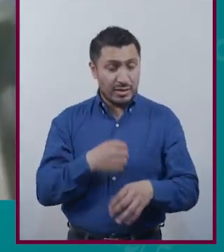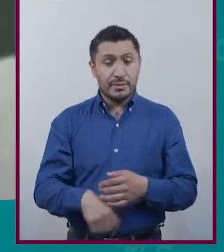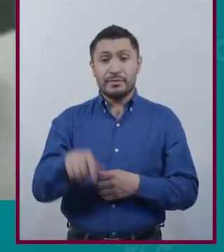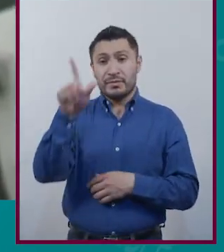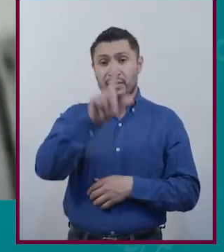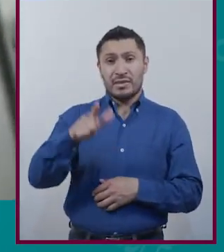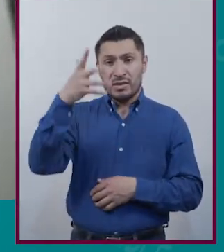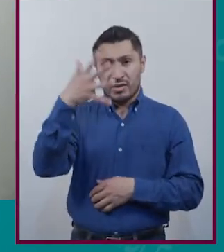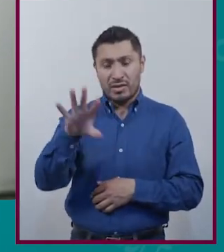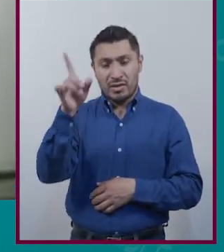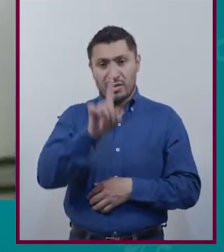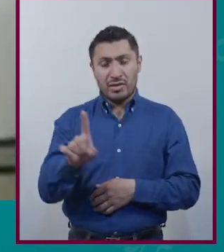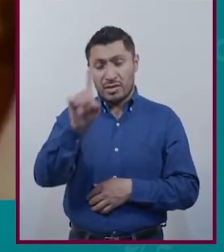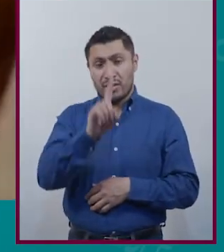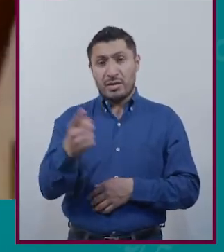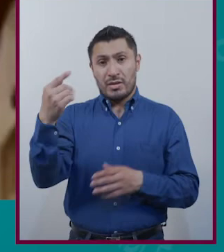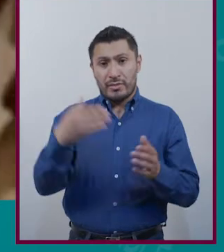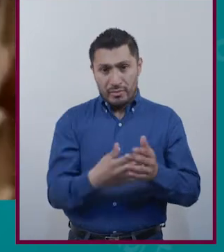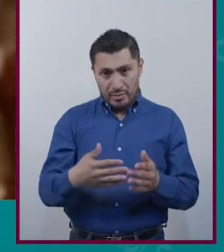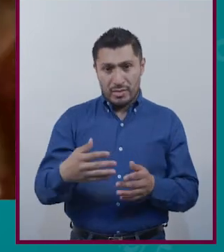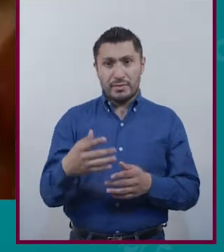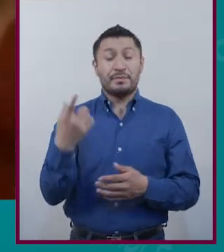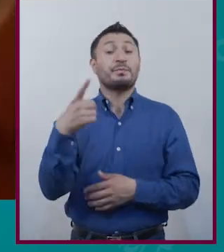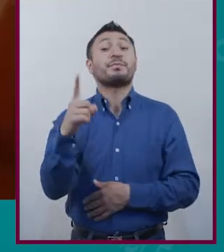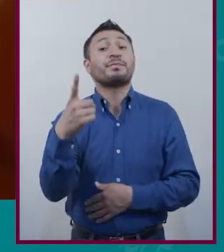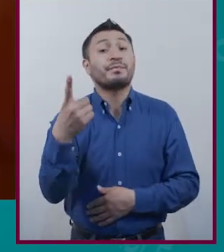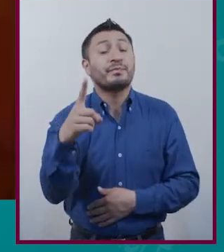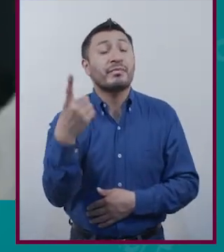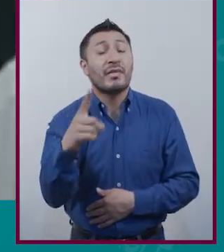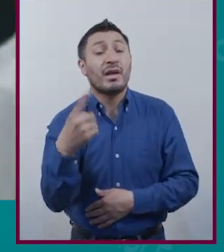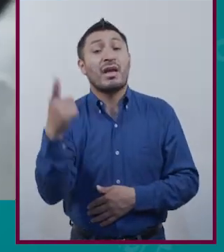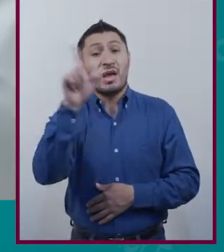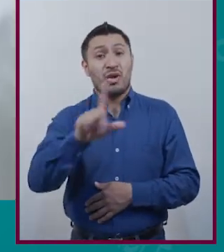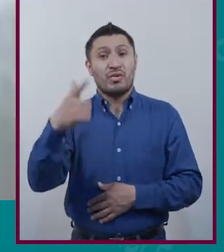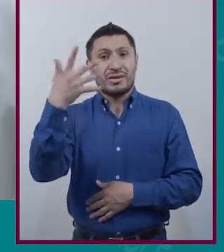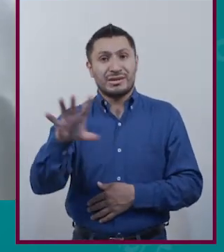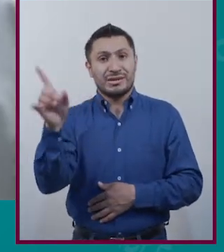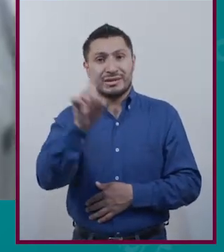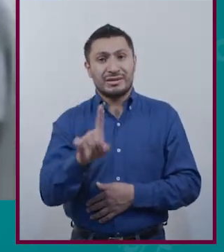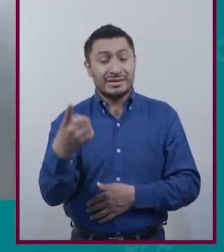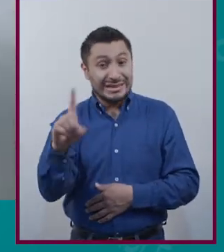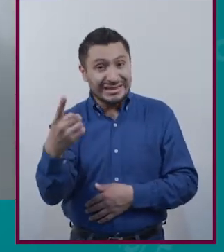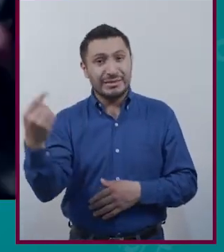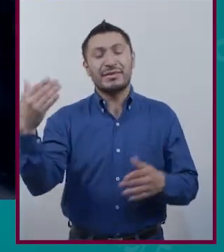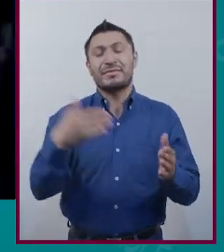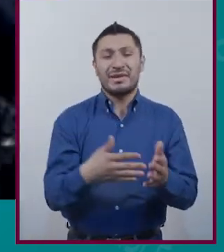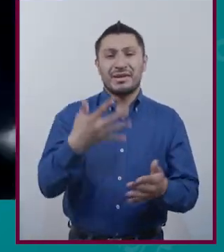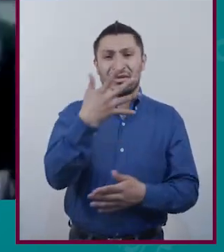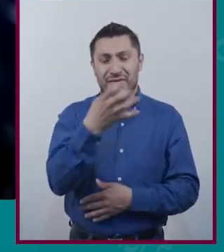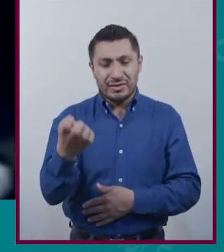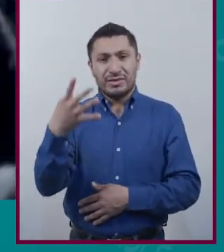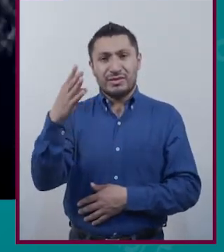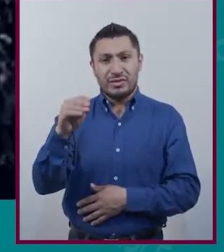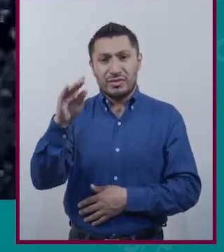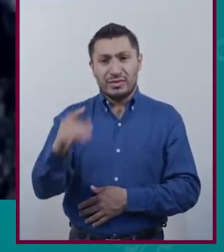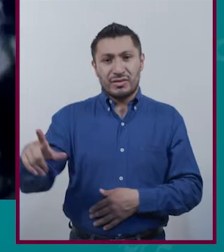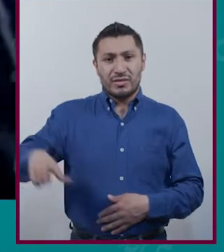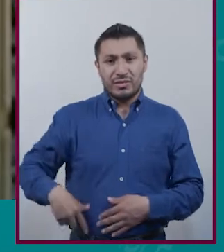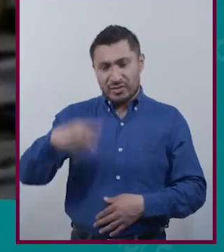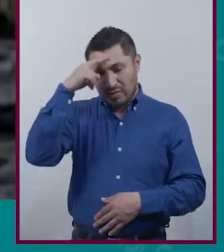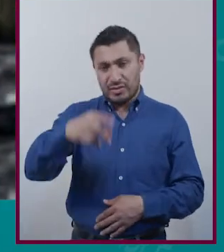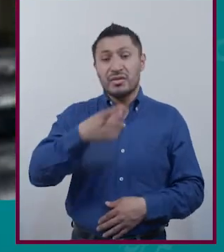de diciembre de 1990, el gobierno de México anunció que Teléfonos de México había sido vendido por